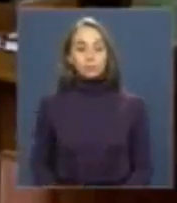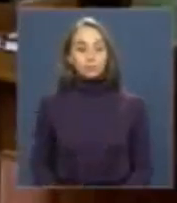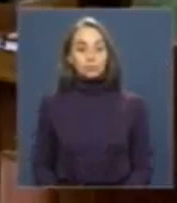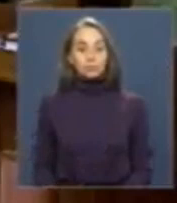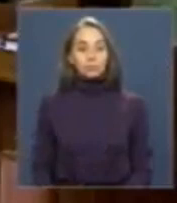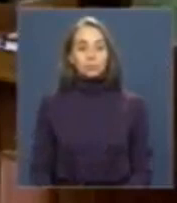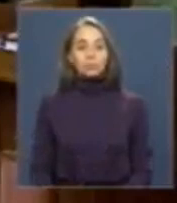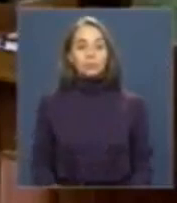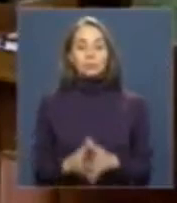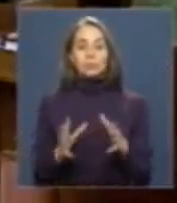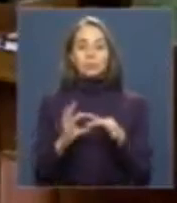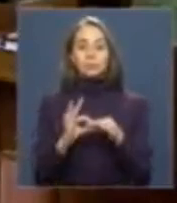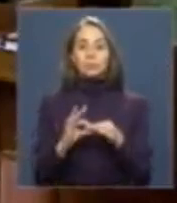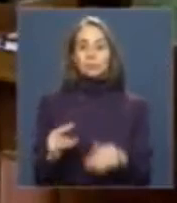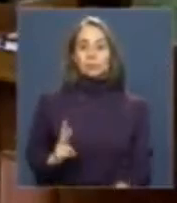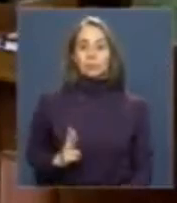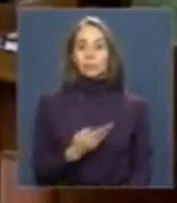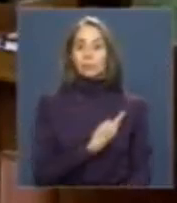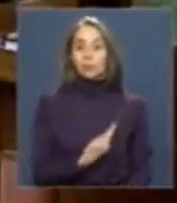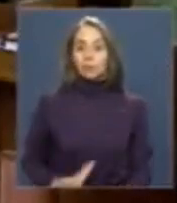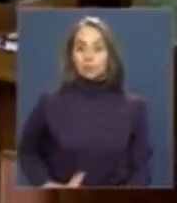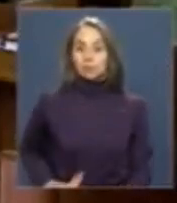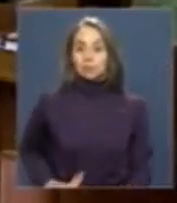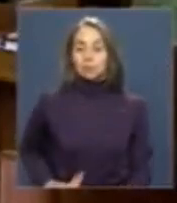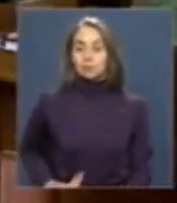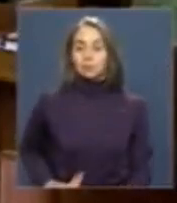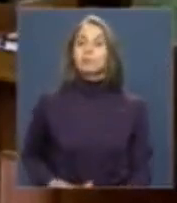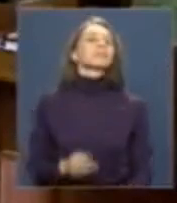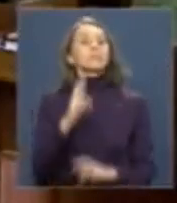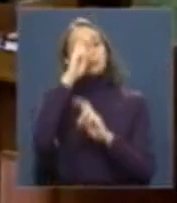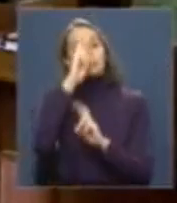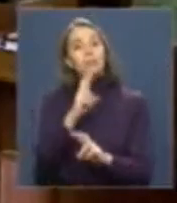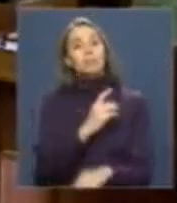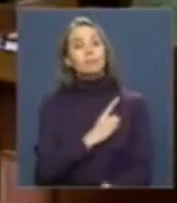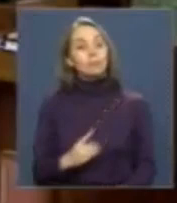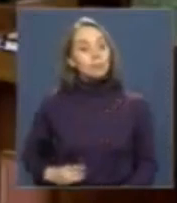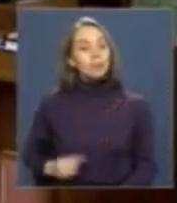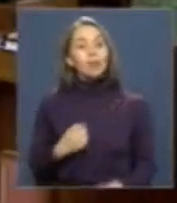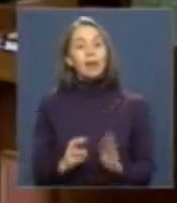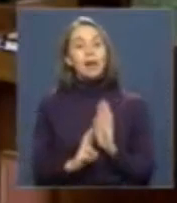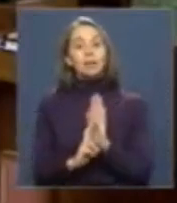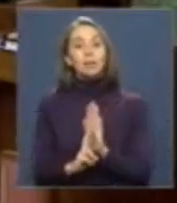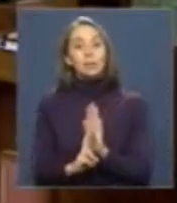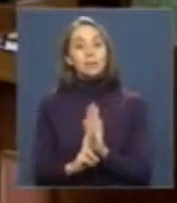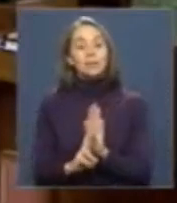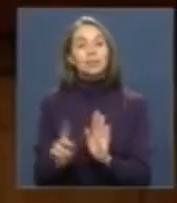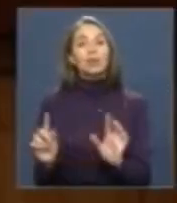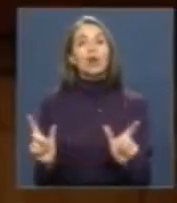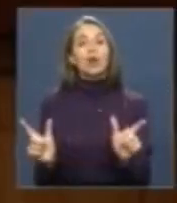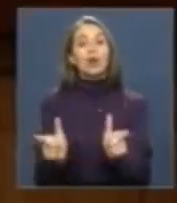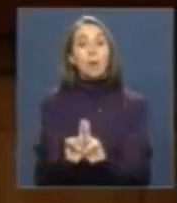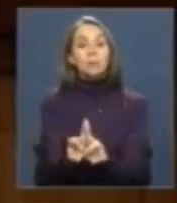muchas gracias señor presidente honorable cámara en representación de la comisión de